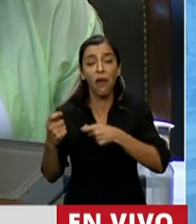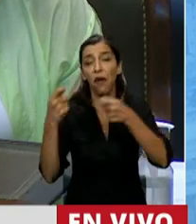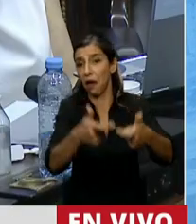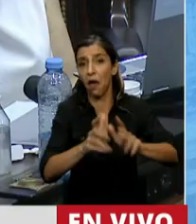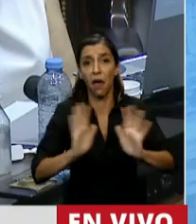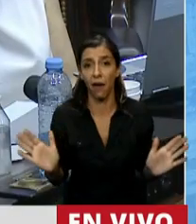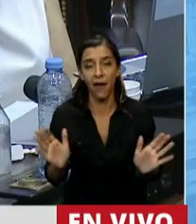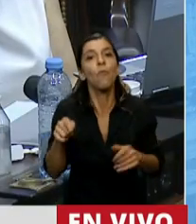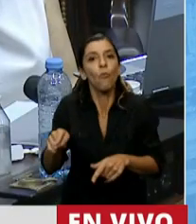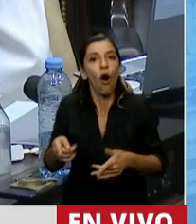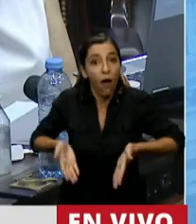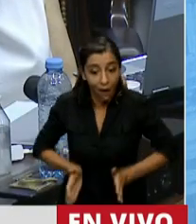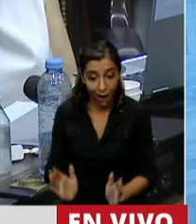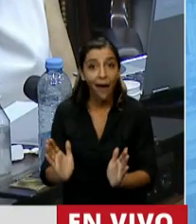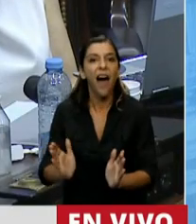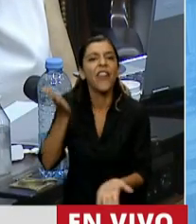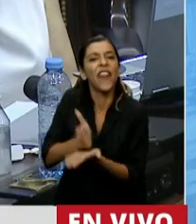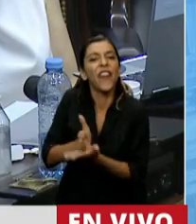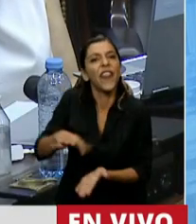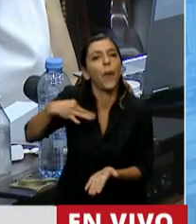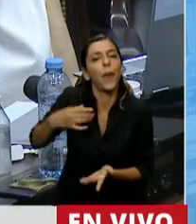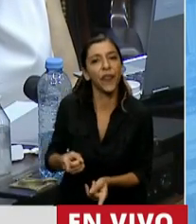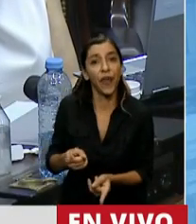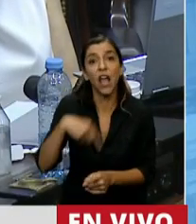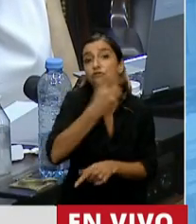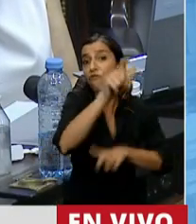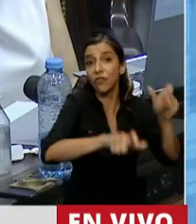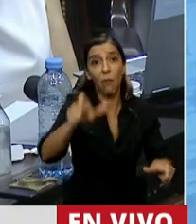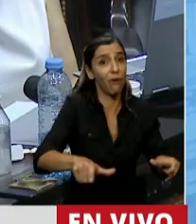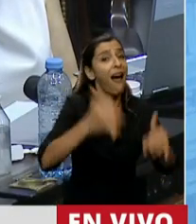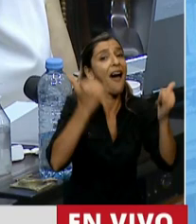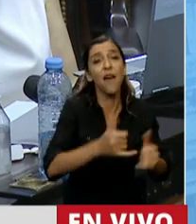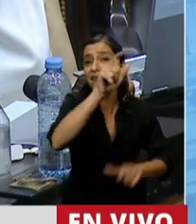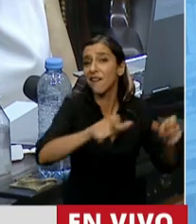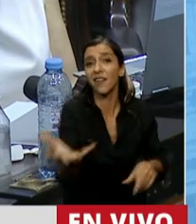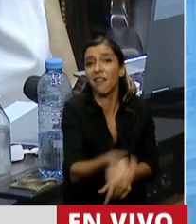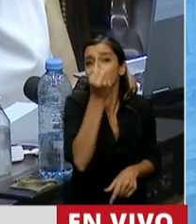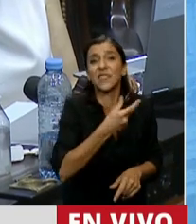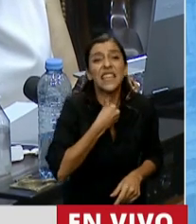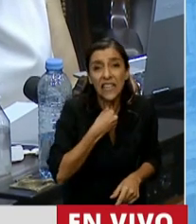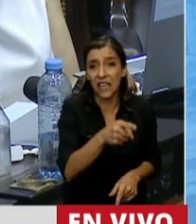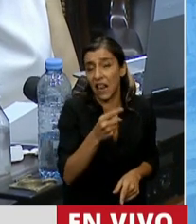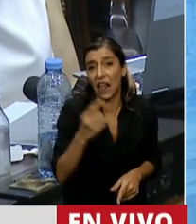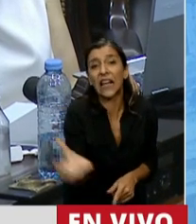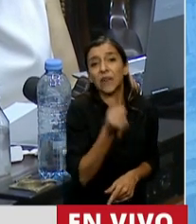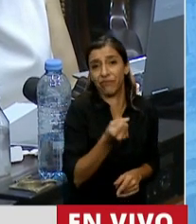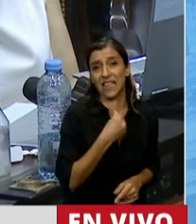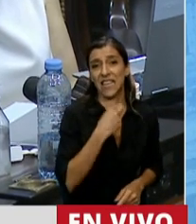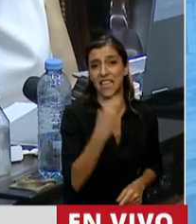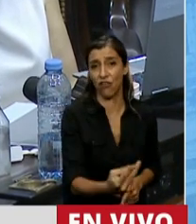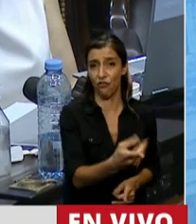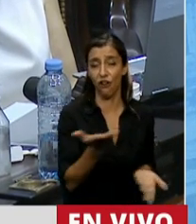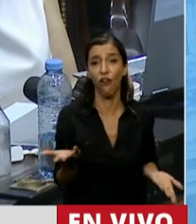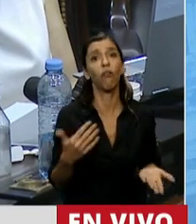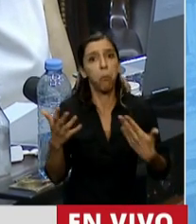que tenga el derecho a la vida y porque los padres adoptivos que existen muchísimos en la república argentina esperando le damos la